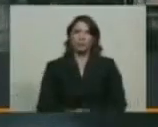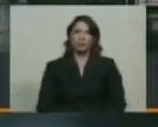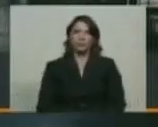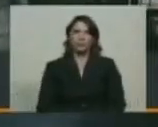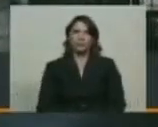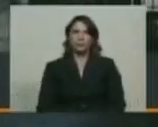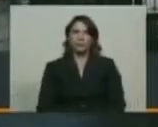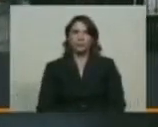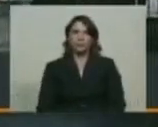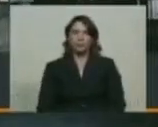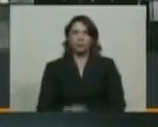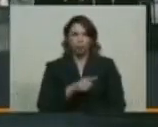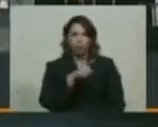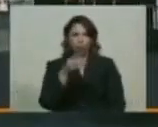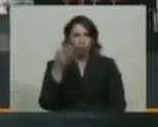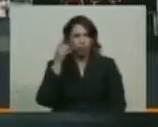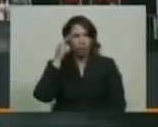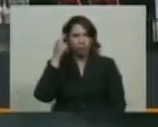Saben ustedes que el imperialismo